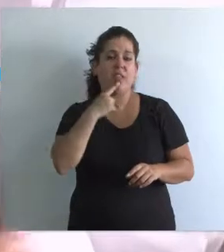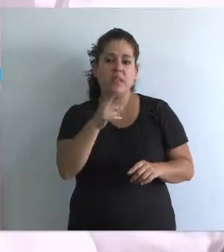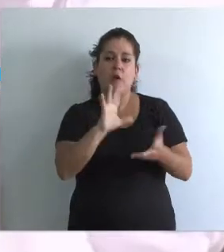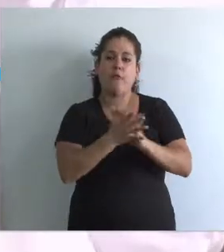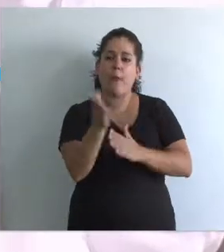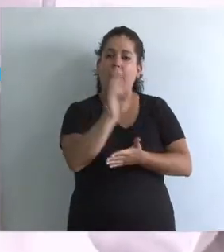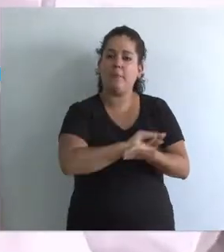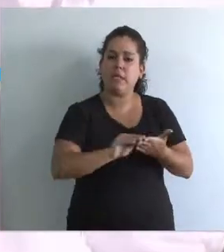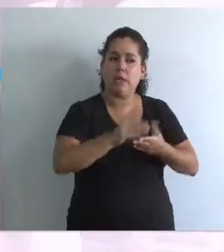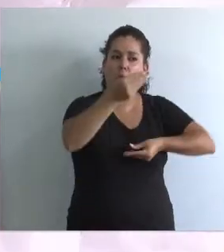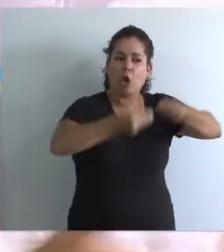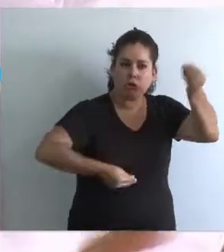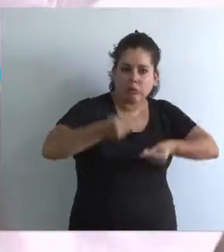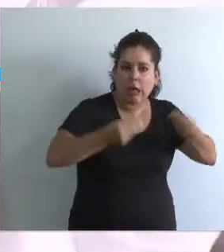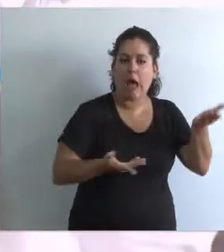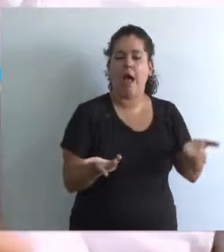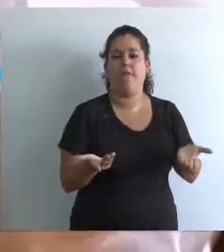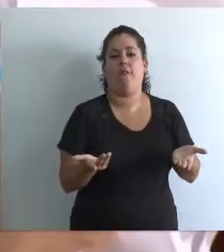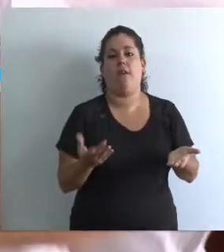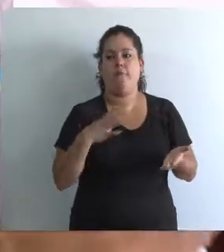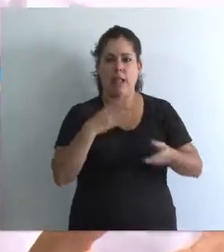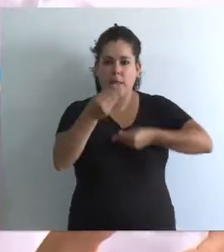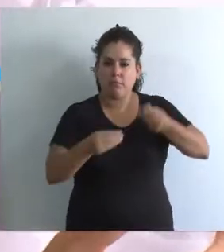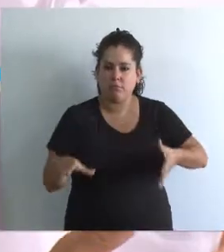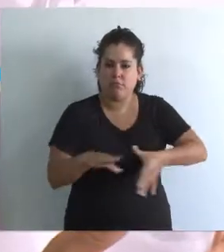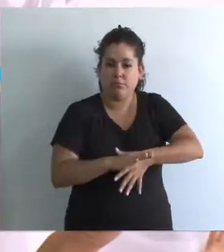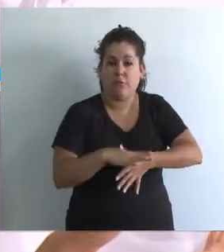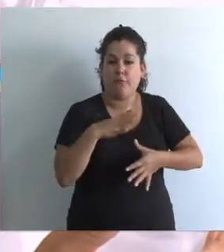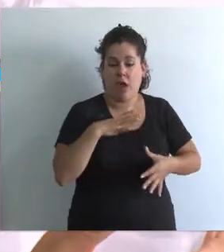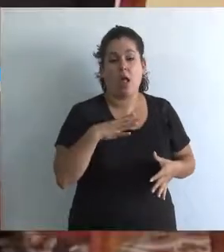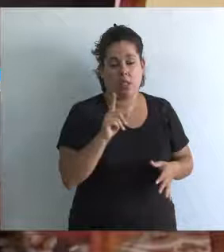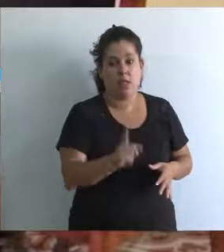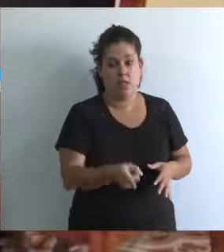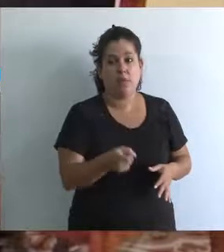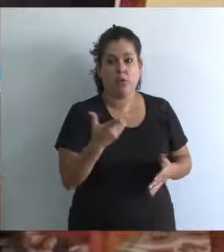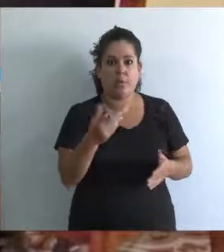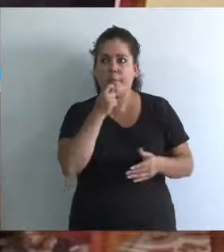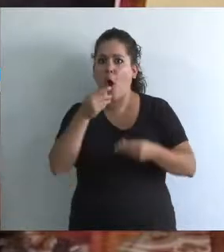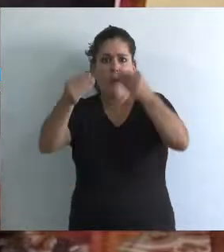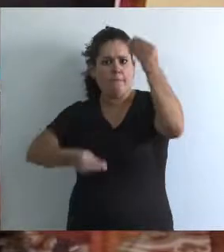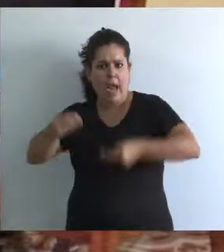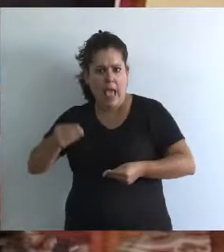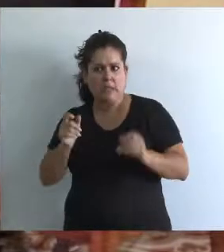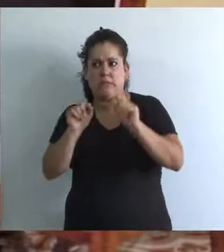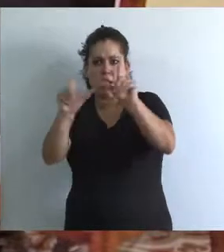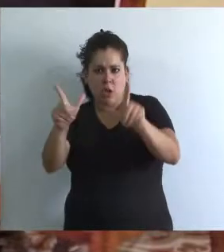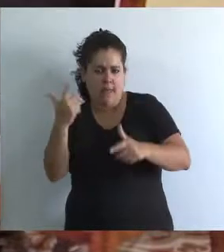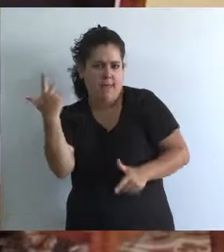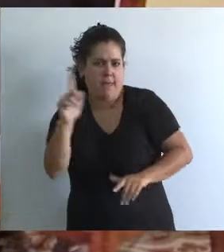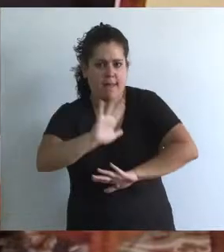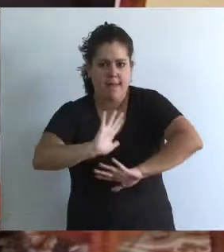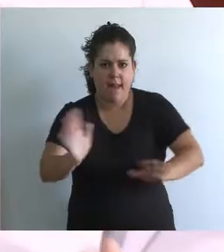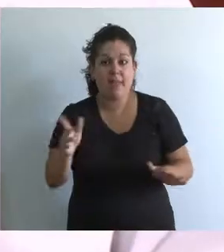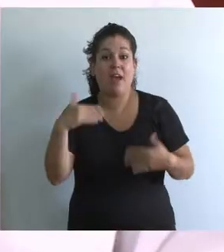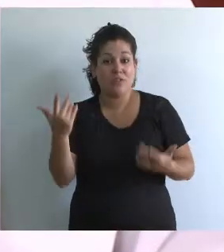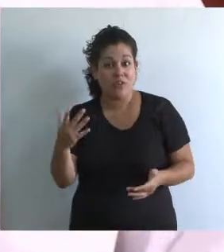precisamente producto de la crisis administrativa y contable hubo tiempos donde no hubo comisiones administrativas en los clubes. Entonces no tienen balances, no tienen actas